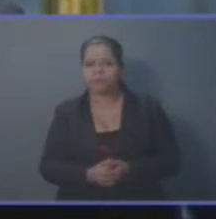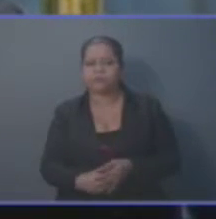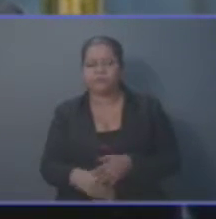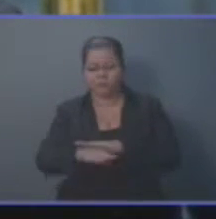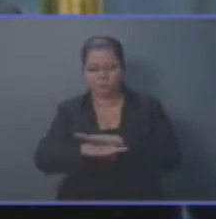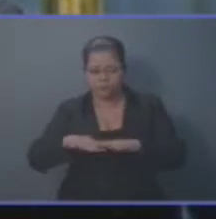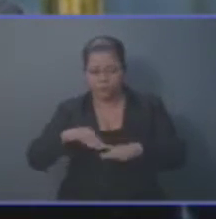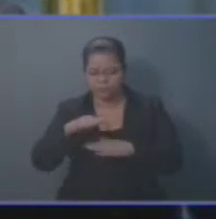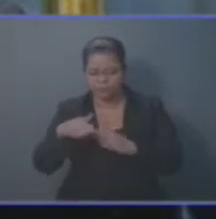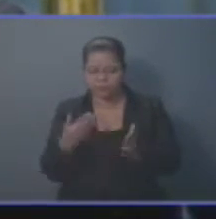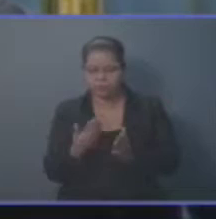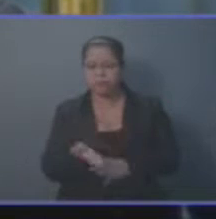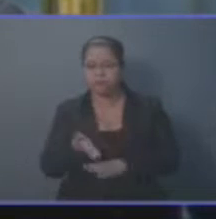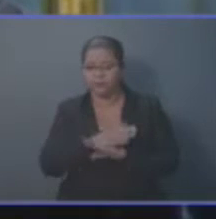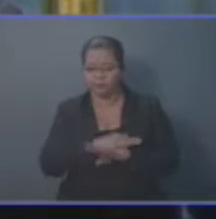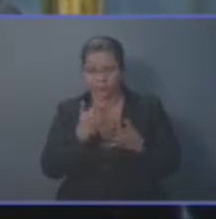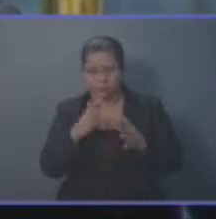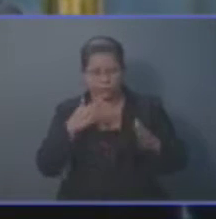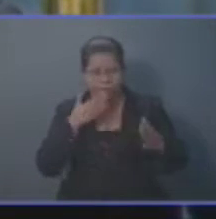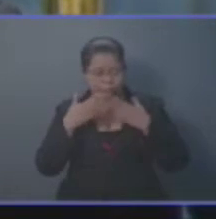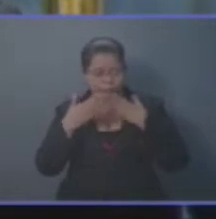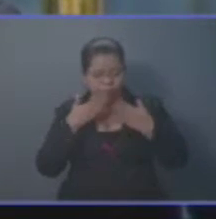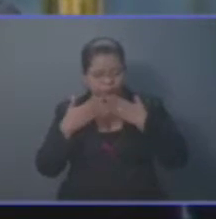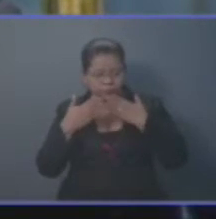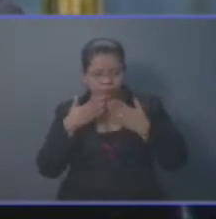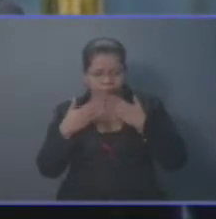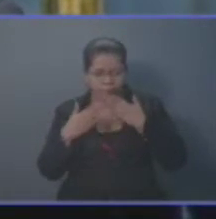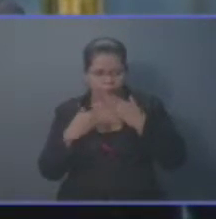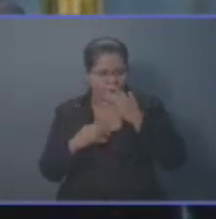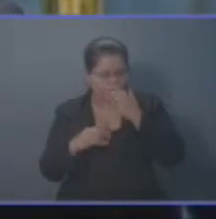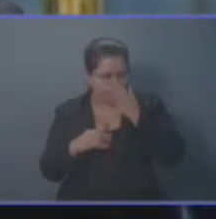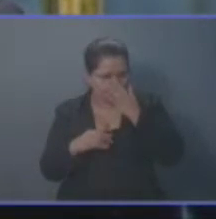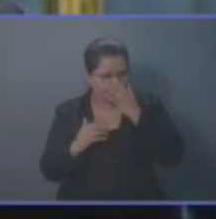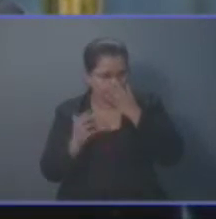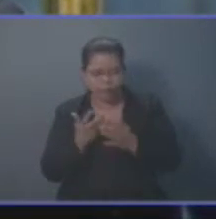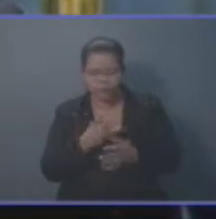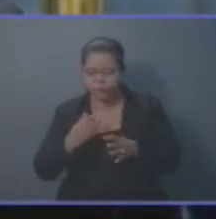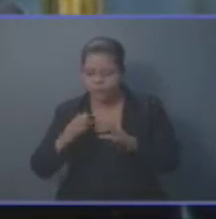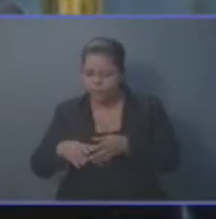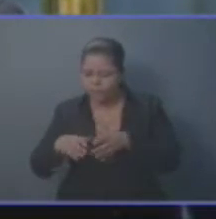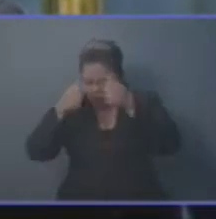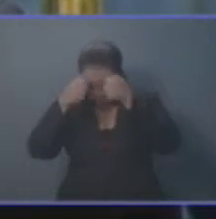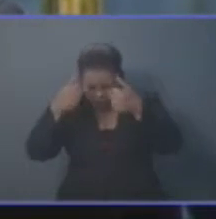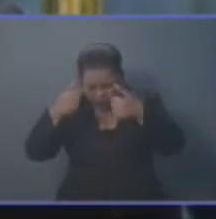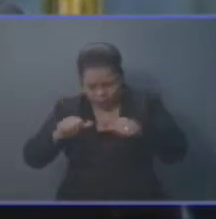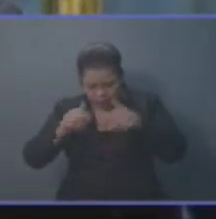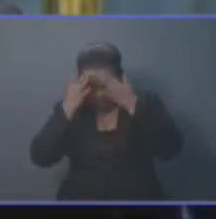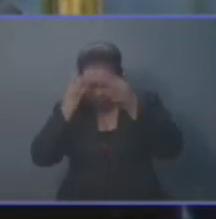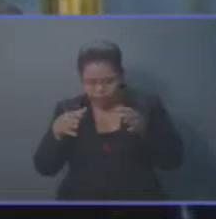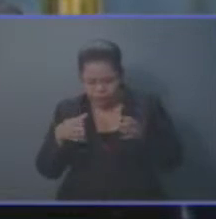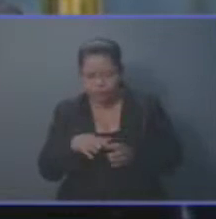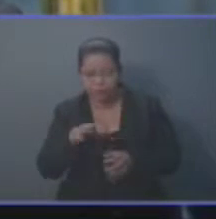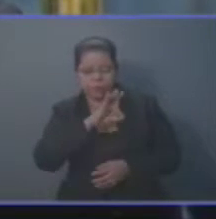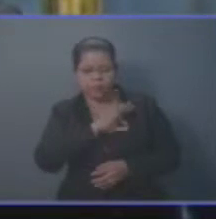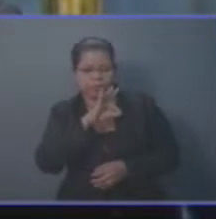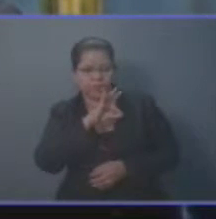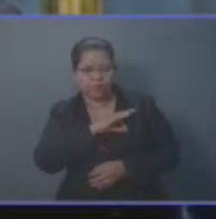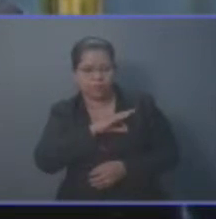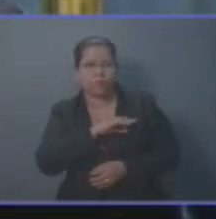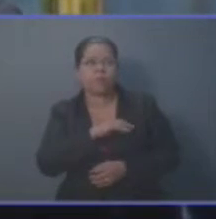base a las razones antes expuestas, esta comisión acuerda emitir dictamen favorable